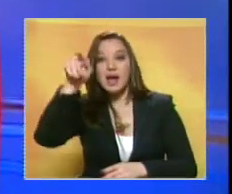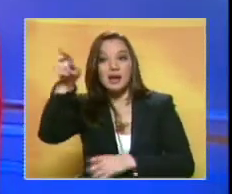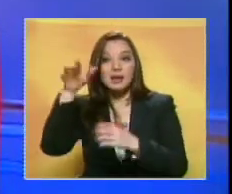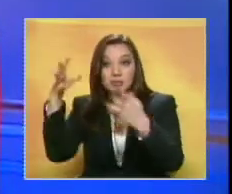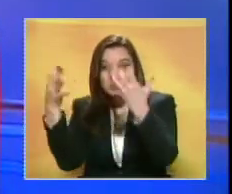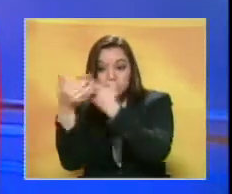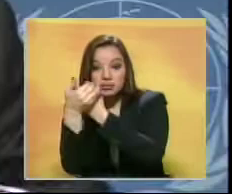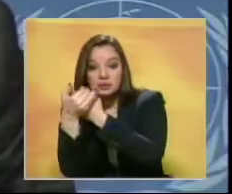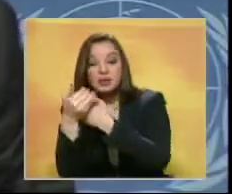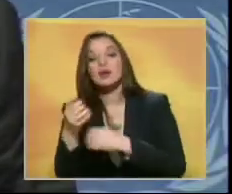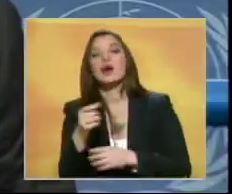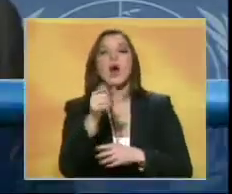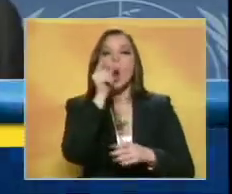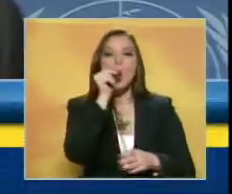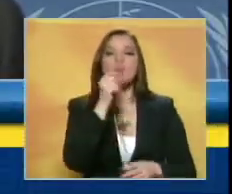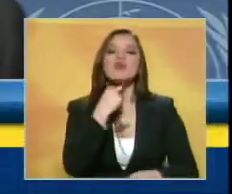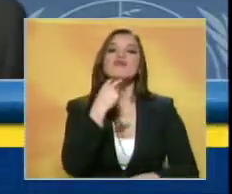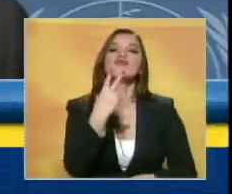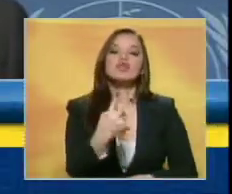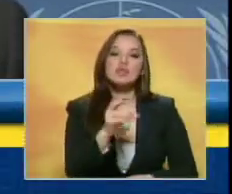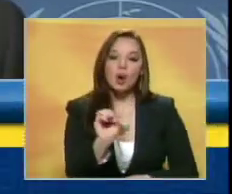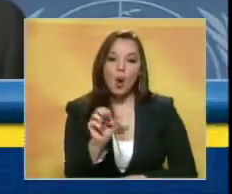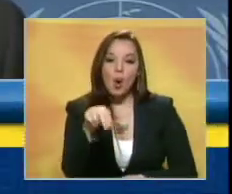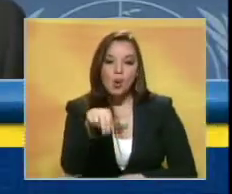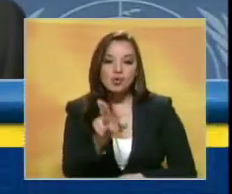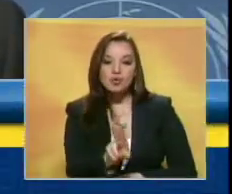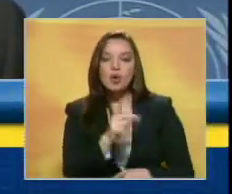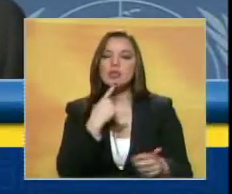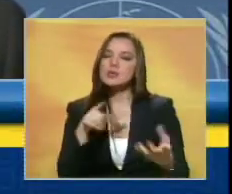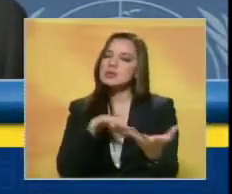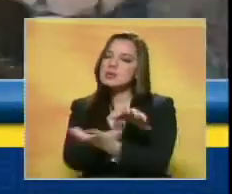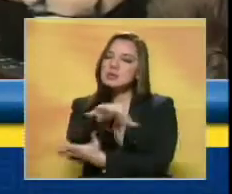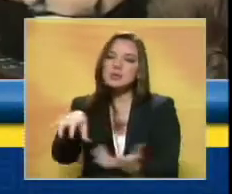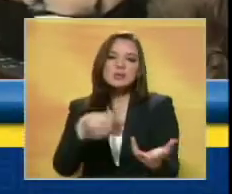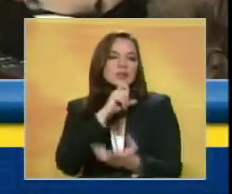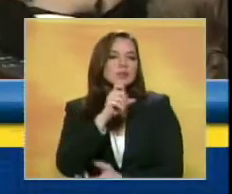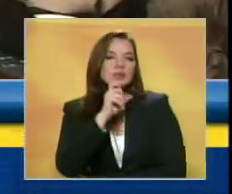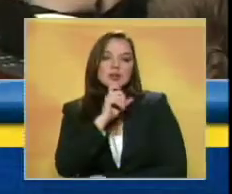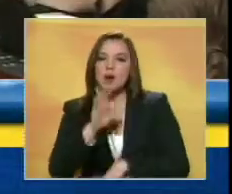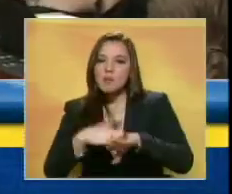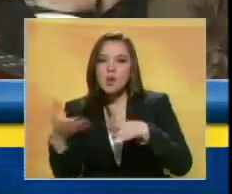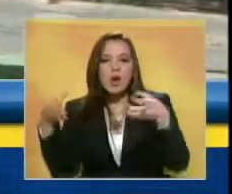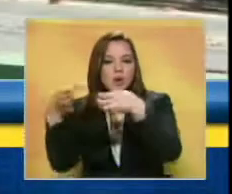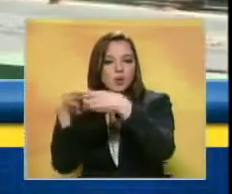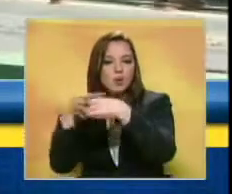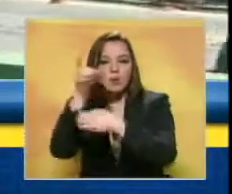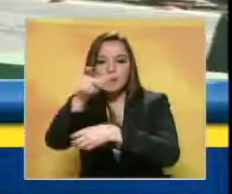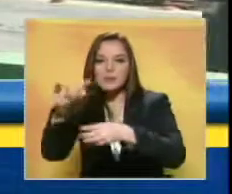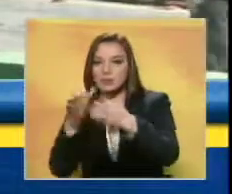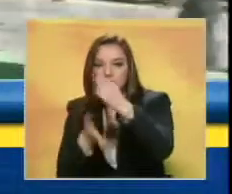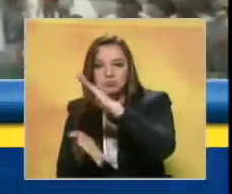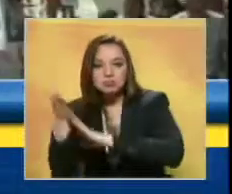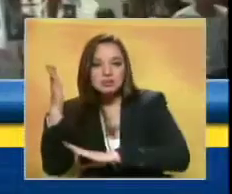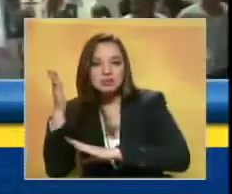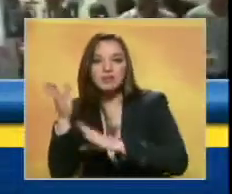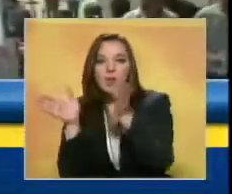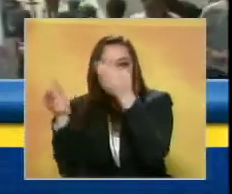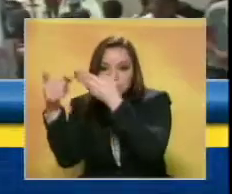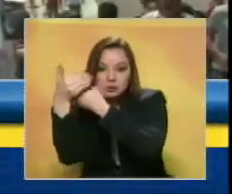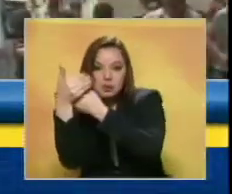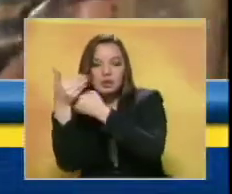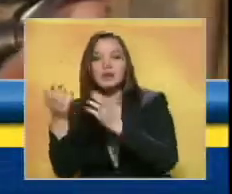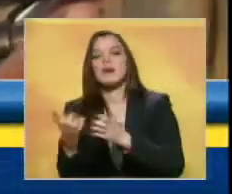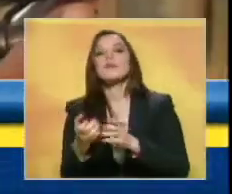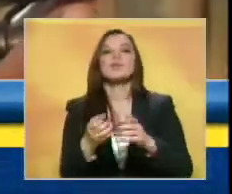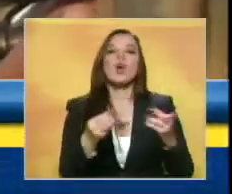zona. Un vocero de la ONU describió la situación como una gran crisis humanitaria con grupos atrapados en múltiples sitios. Aviones de la Fuerza Aérea Británica